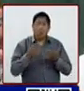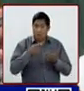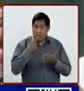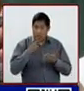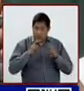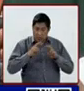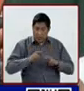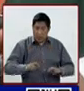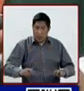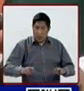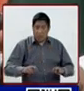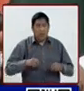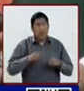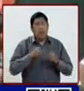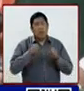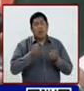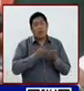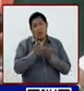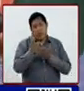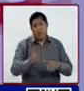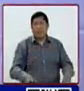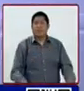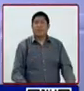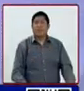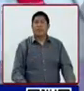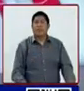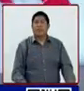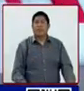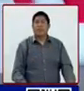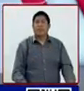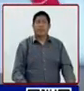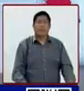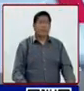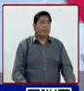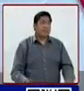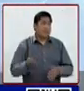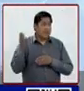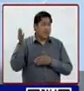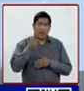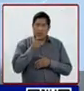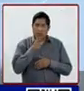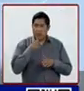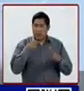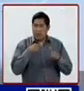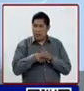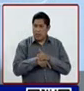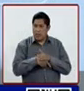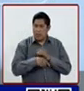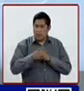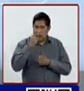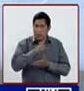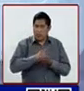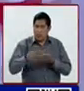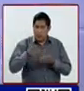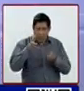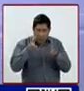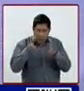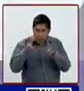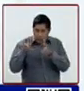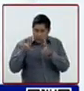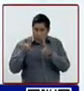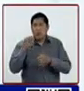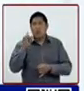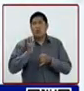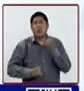refiere la investigación, para llegar a la verdad histórica de los hechos. La víctima de asesinato hace una semana habría sido filmado